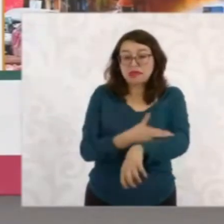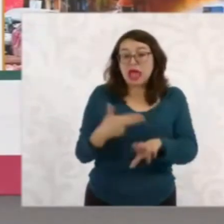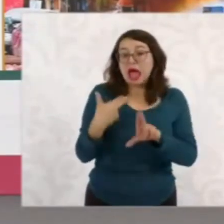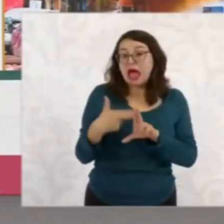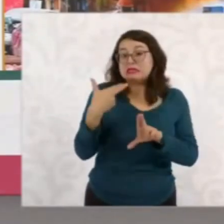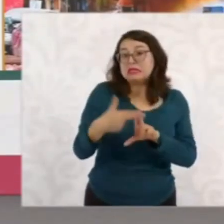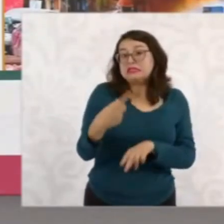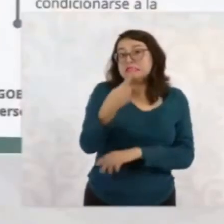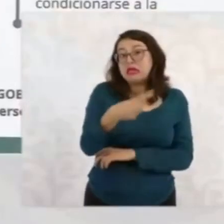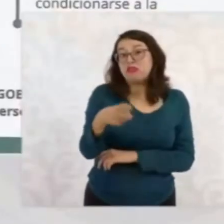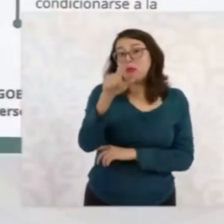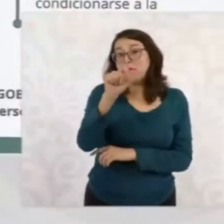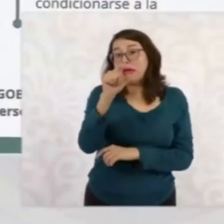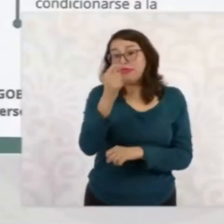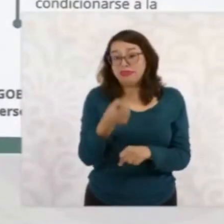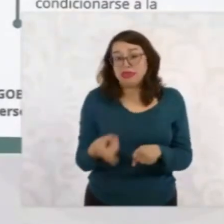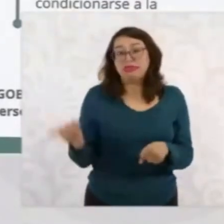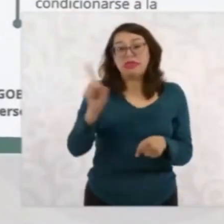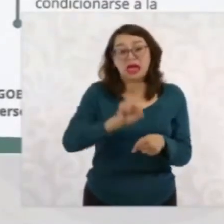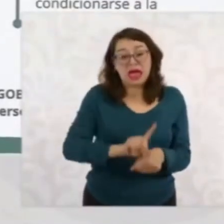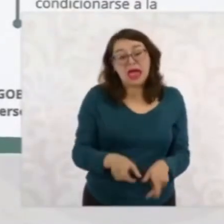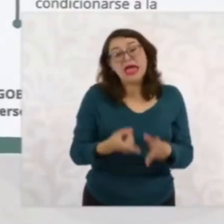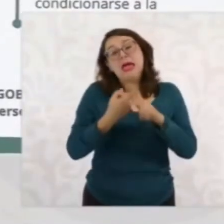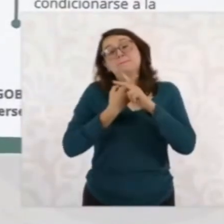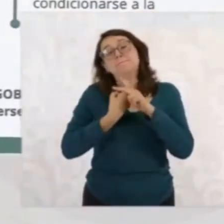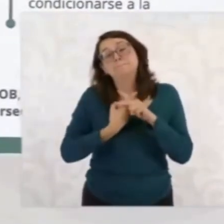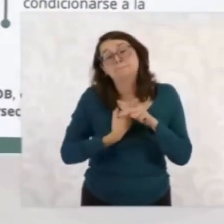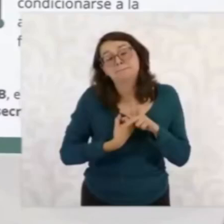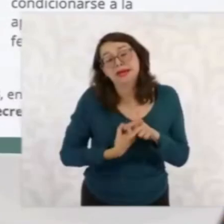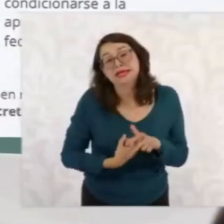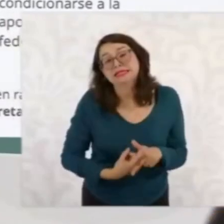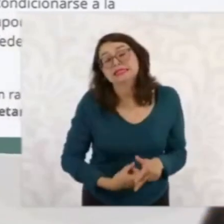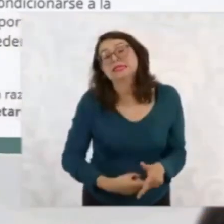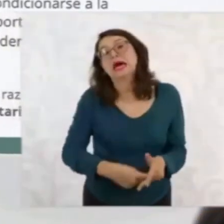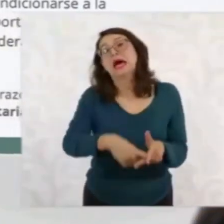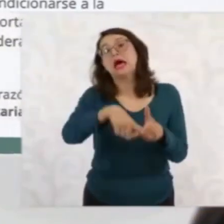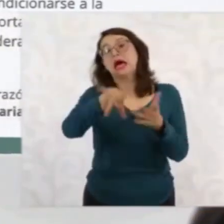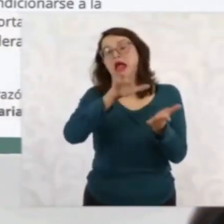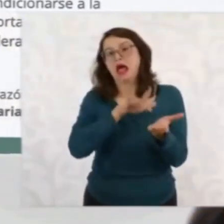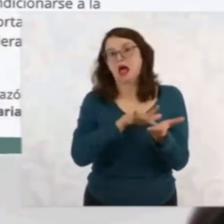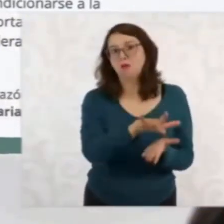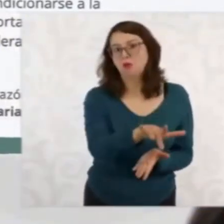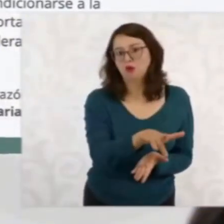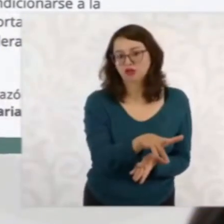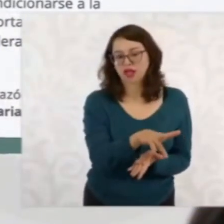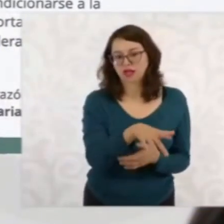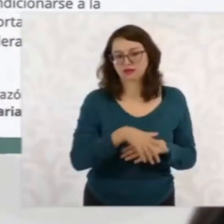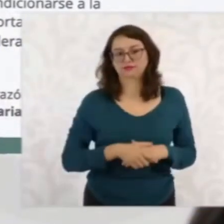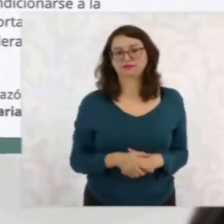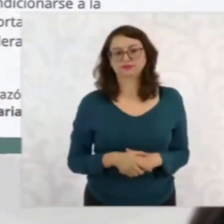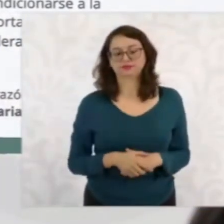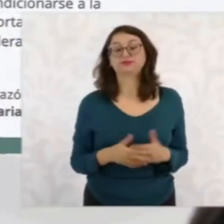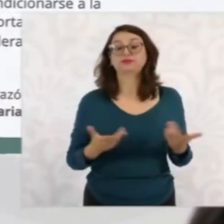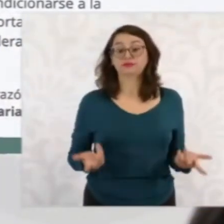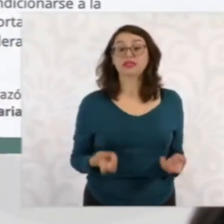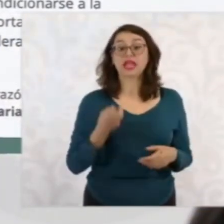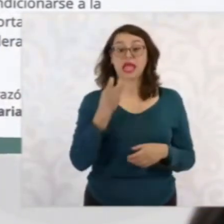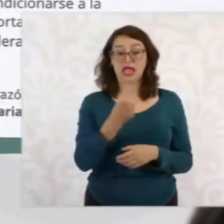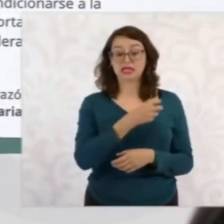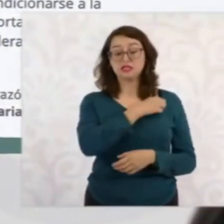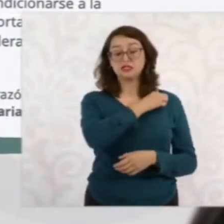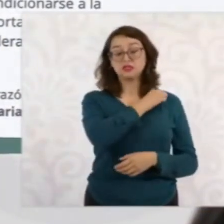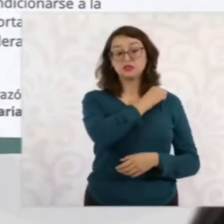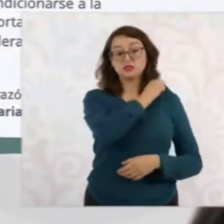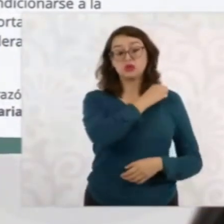cuando apenas empezaban a ver qué iban a hacer. Entonces surge una nueva figura que se llamaba apoyo parcial